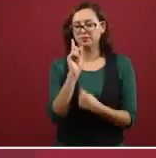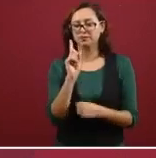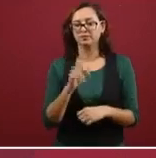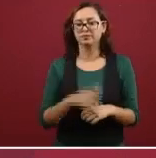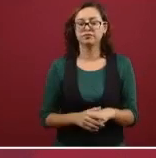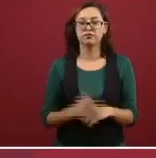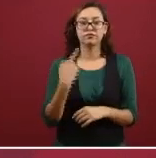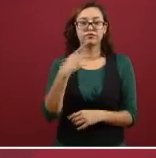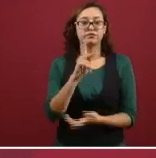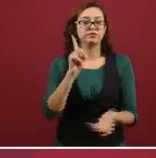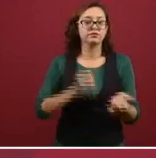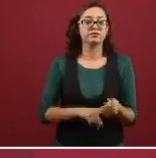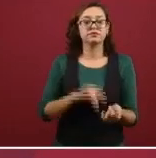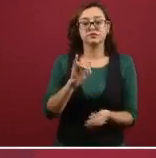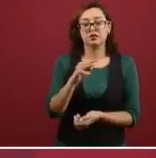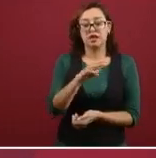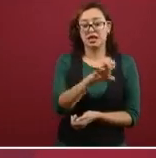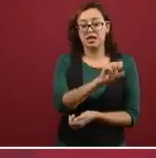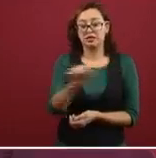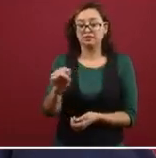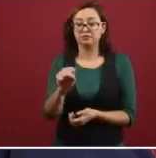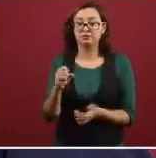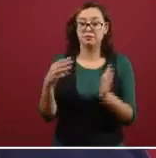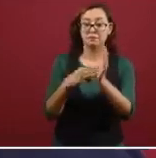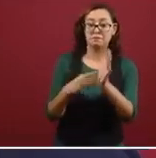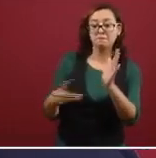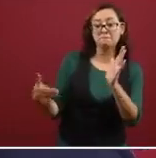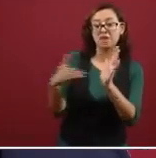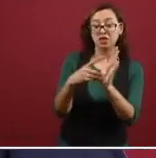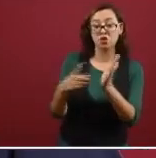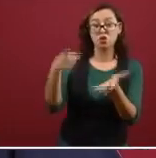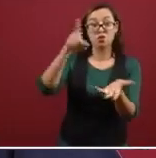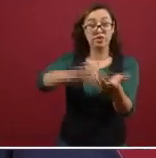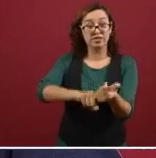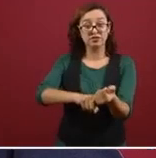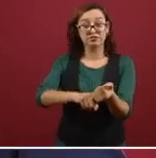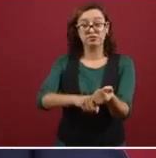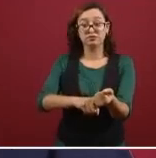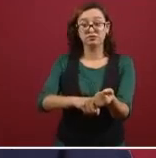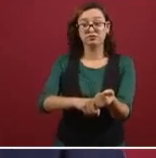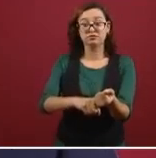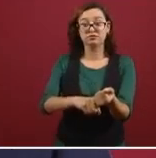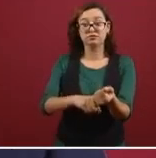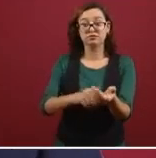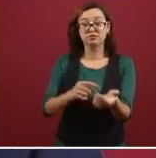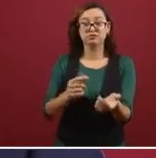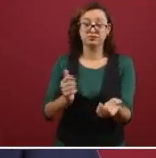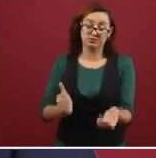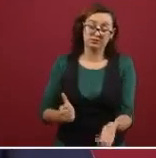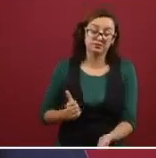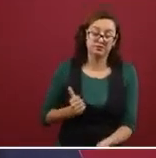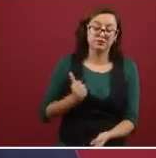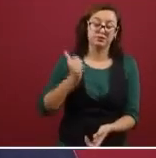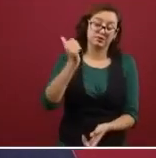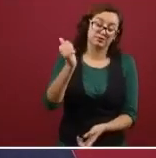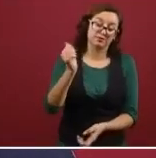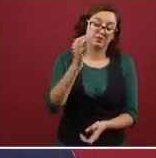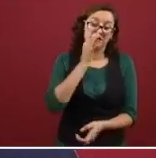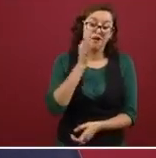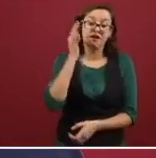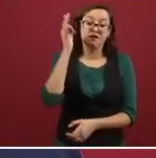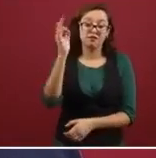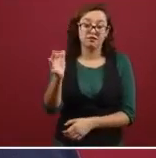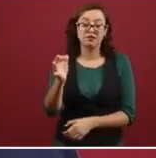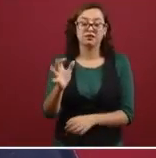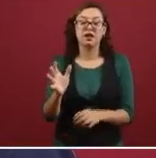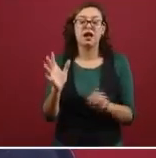La metodología del Seguro Social no toma en cuenta, y aprovecho para informar, que ya